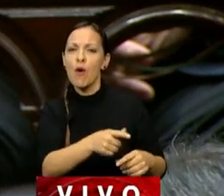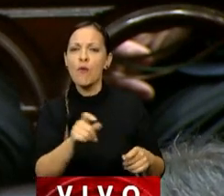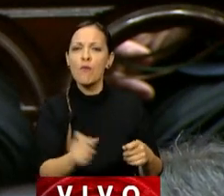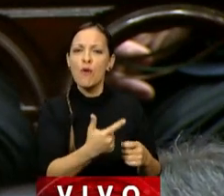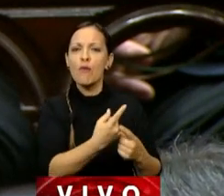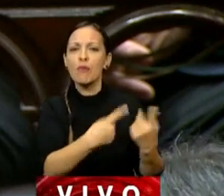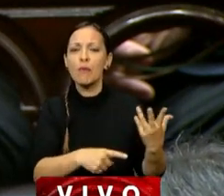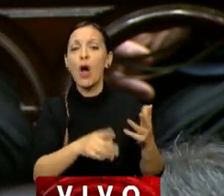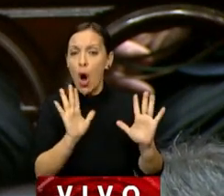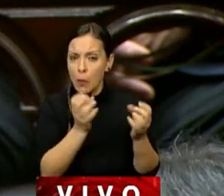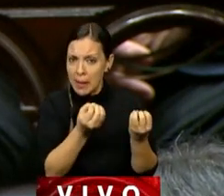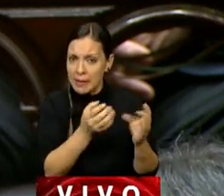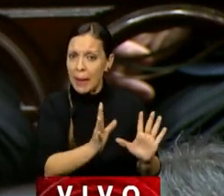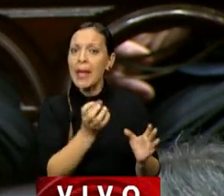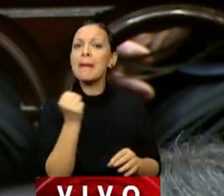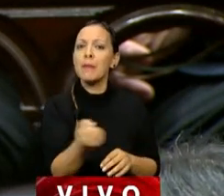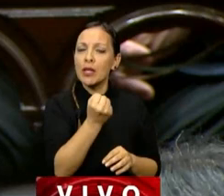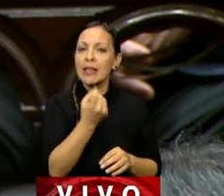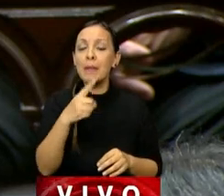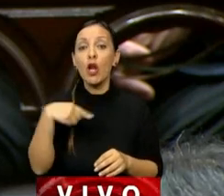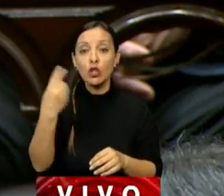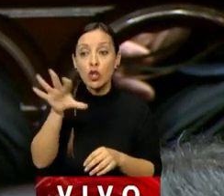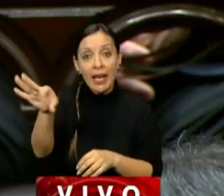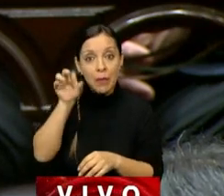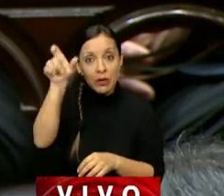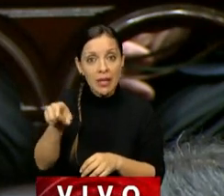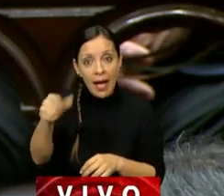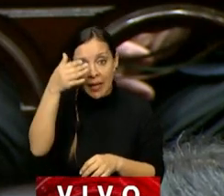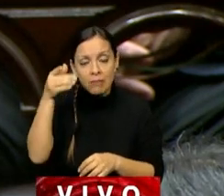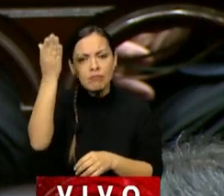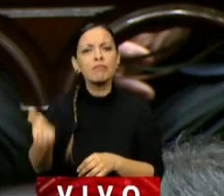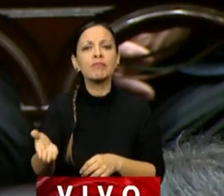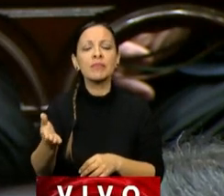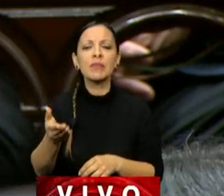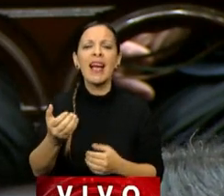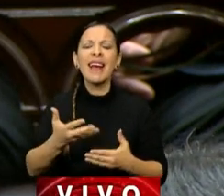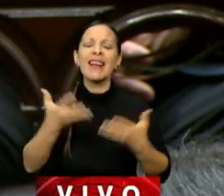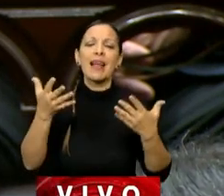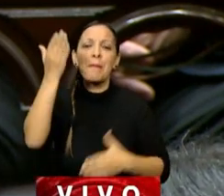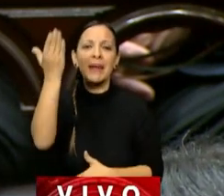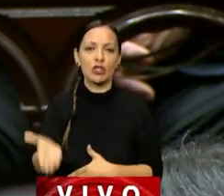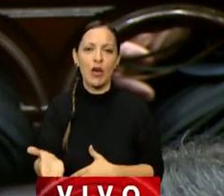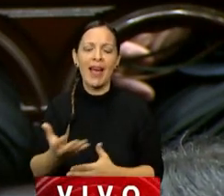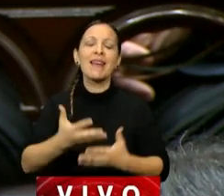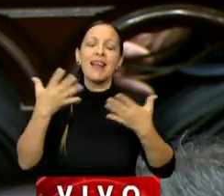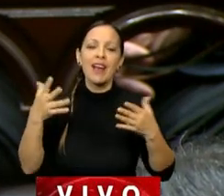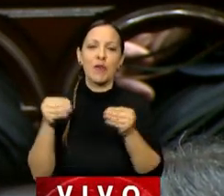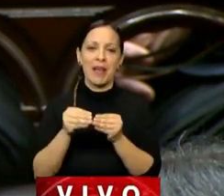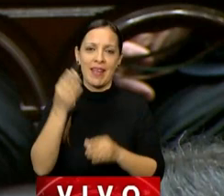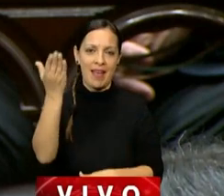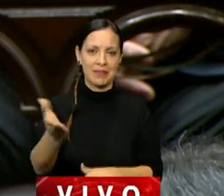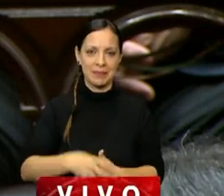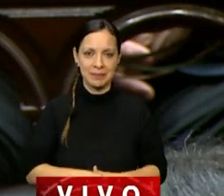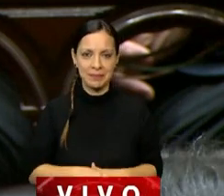menos importantes, obviamente, nosotros venimos a proponer a una gran persona y gran compañera.